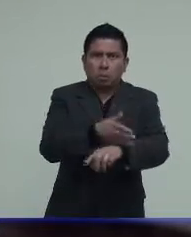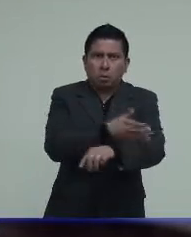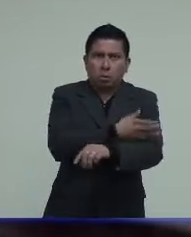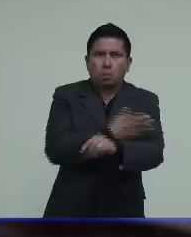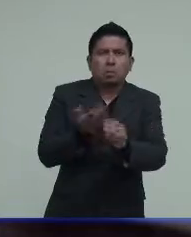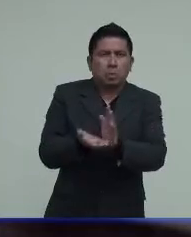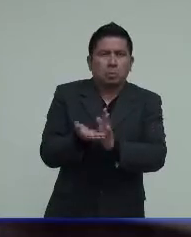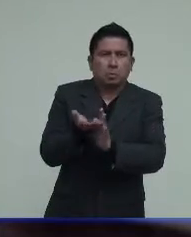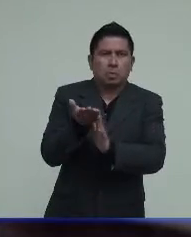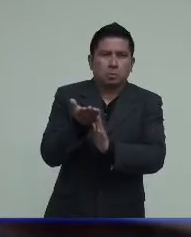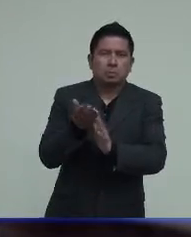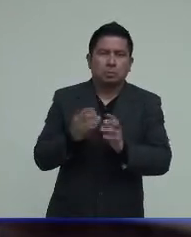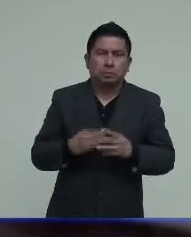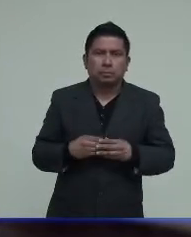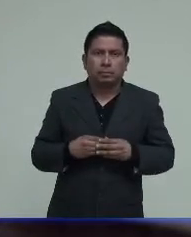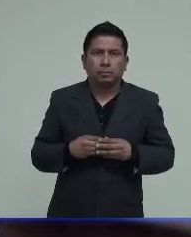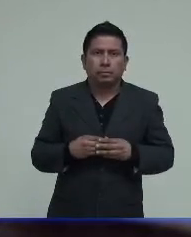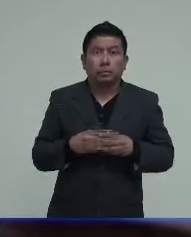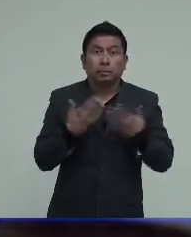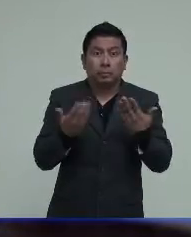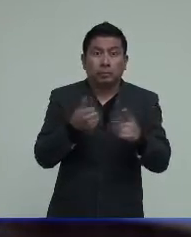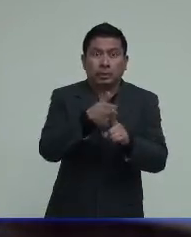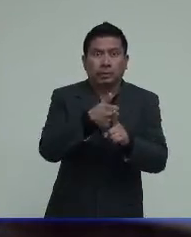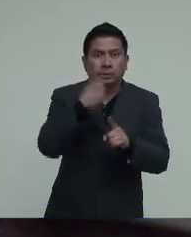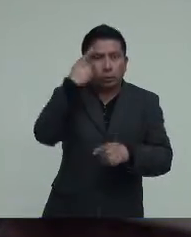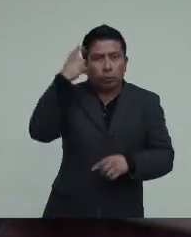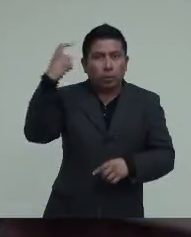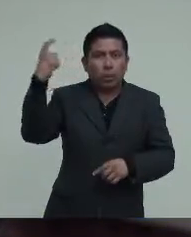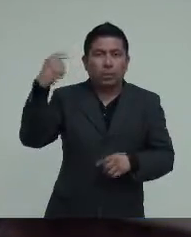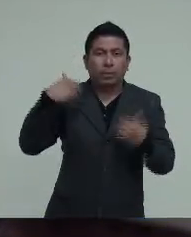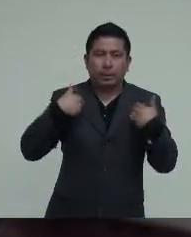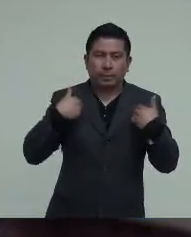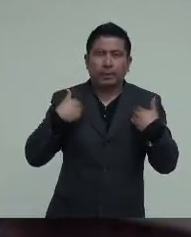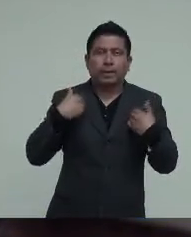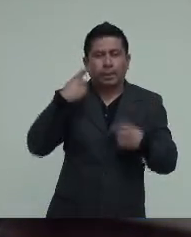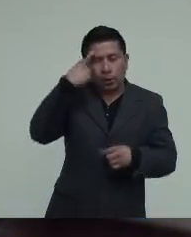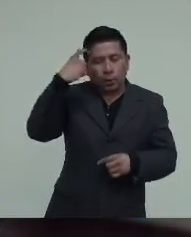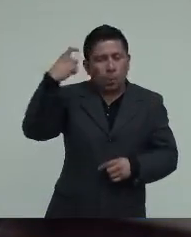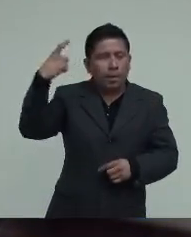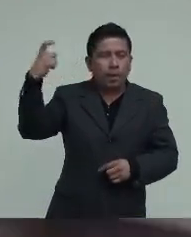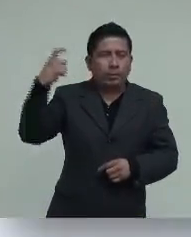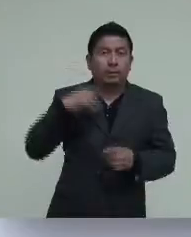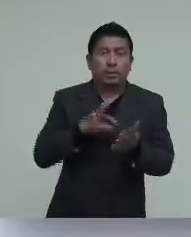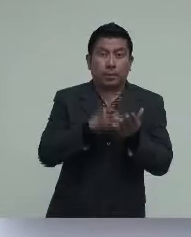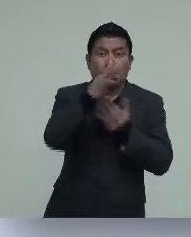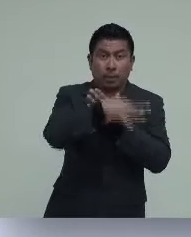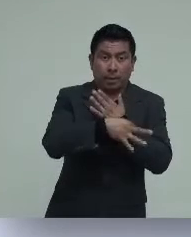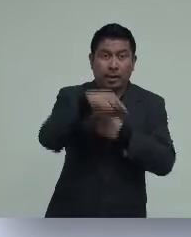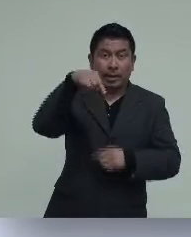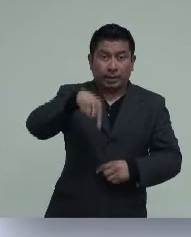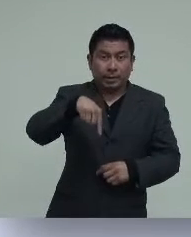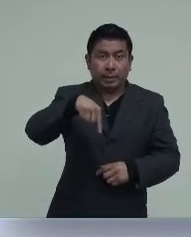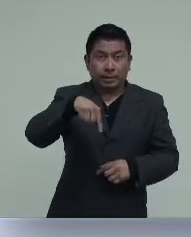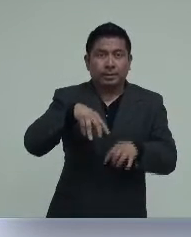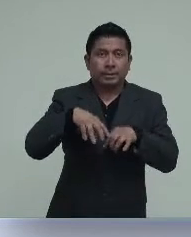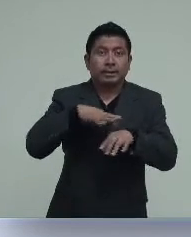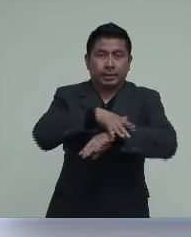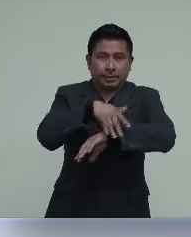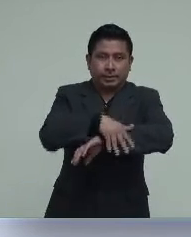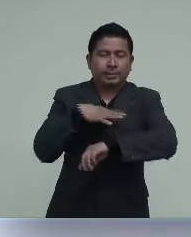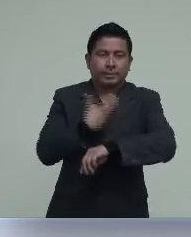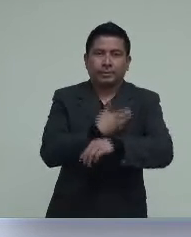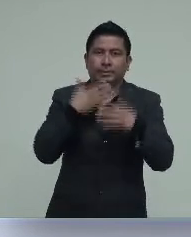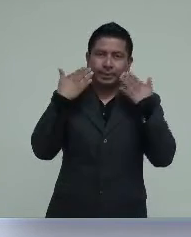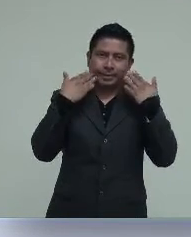sí, va a prosperar primero bien. Porque él tiene sueños grandes. Como plan en Chalatenango nos